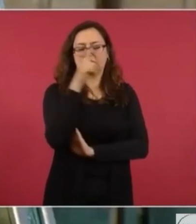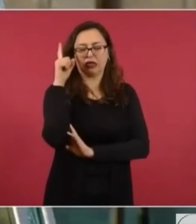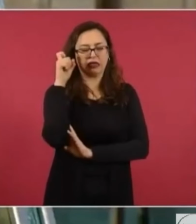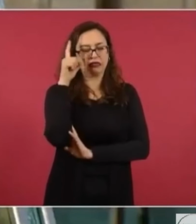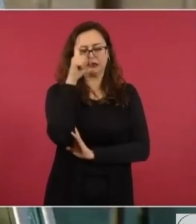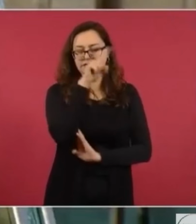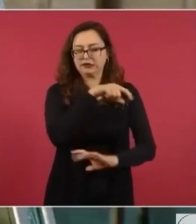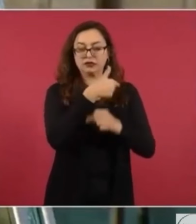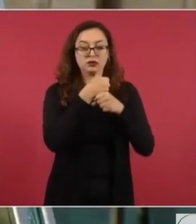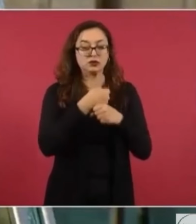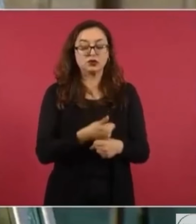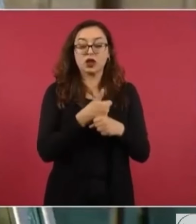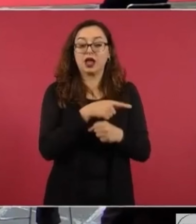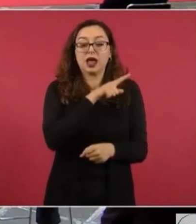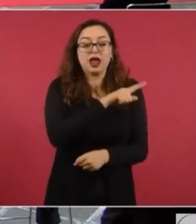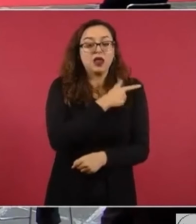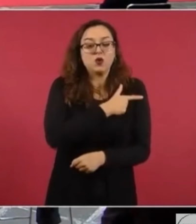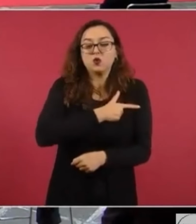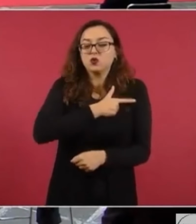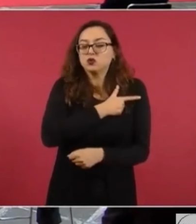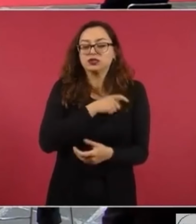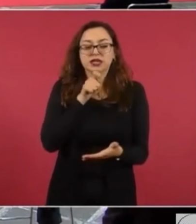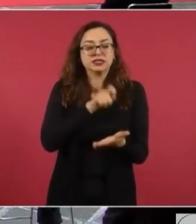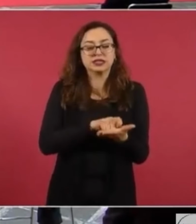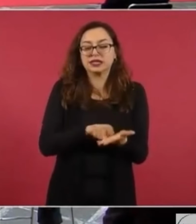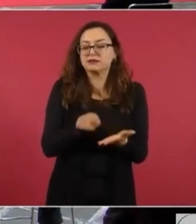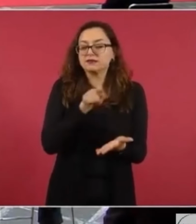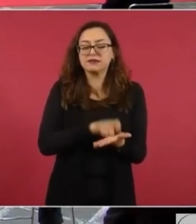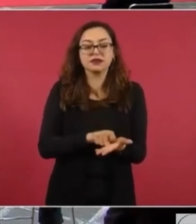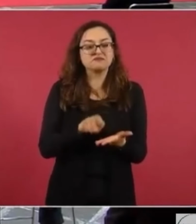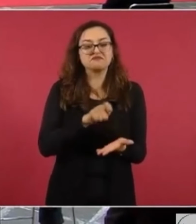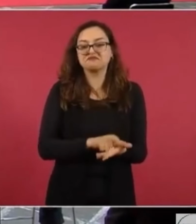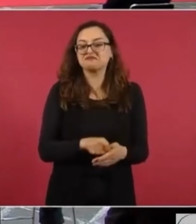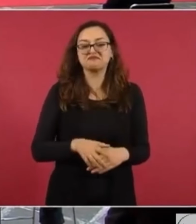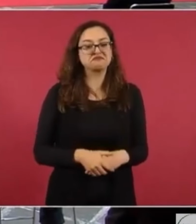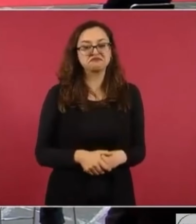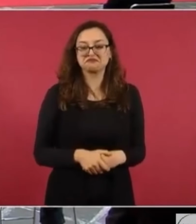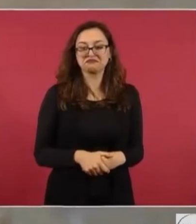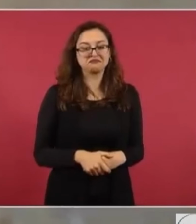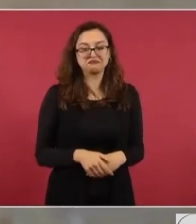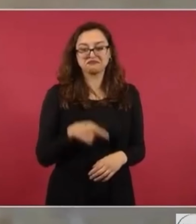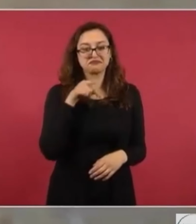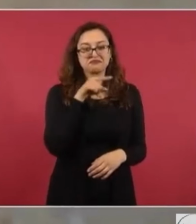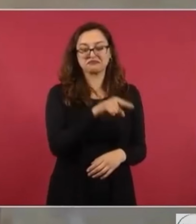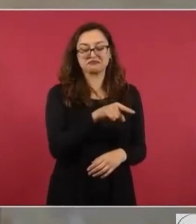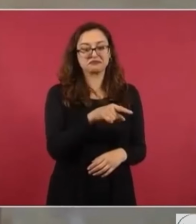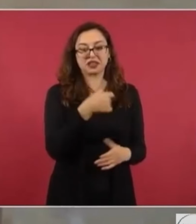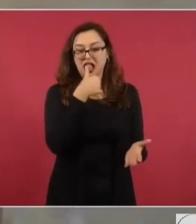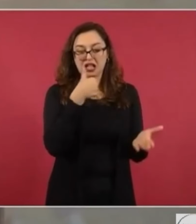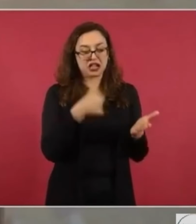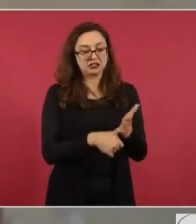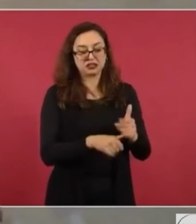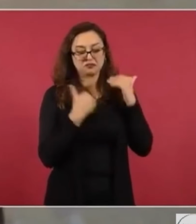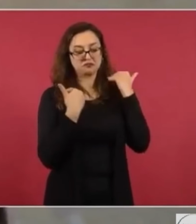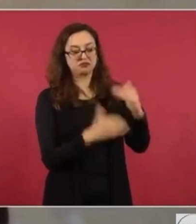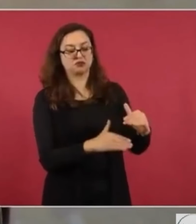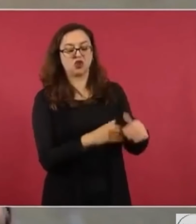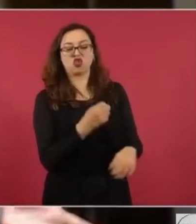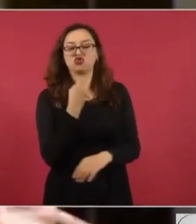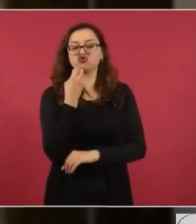su gran debilidad en el papel. Le imponen una taza de cartas que puede escribir, no más